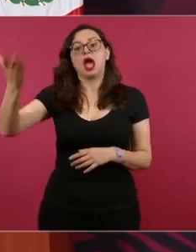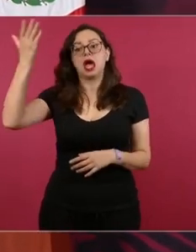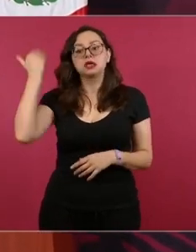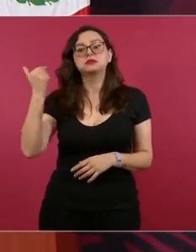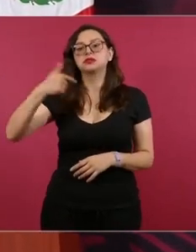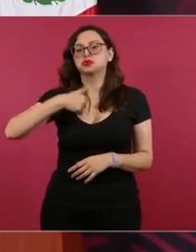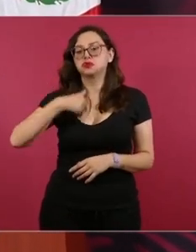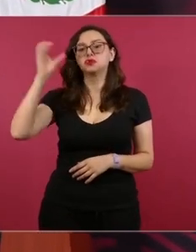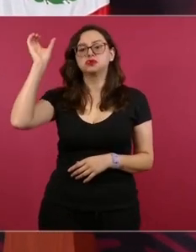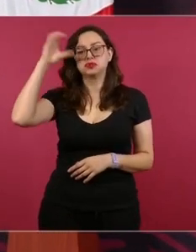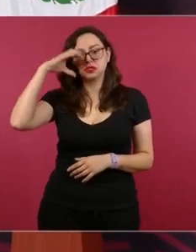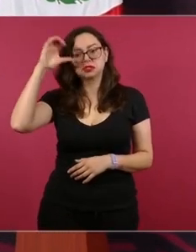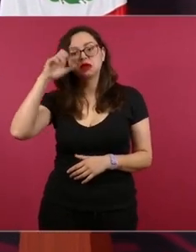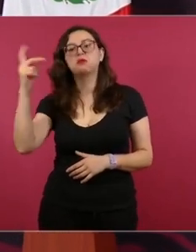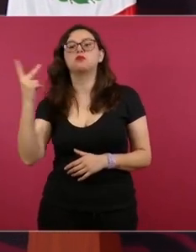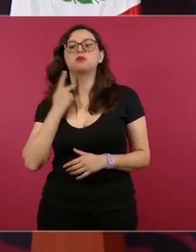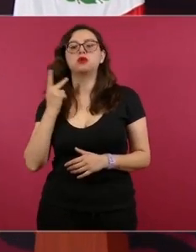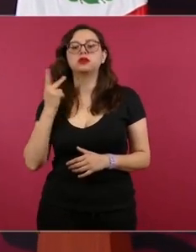Política